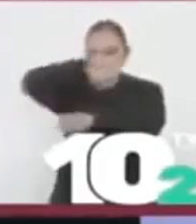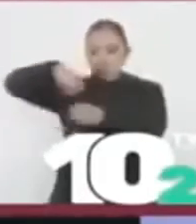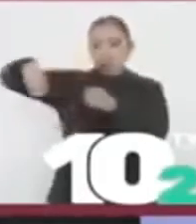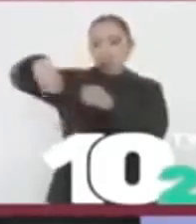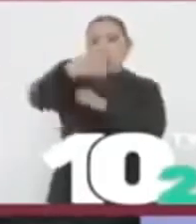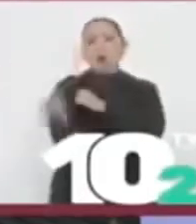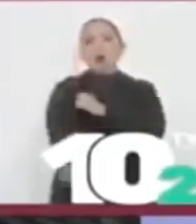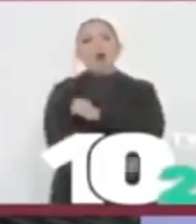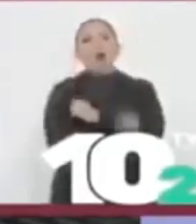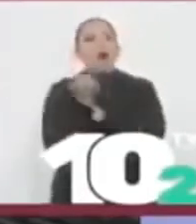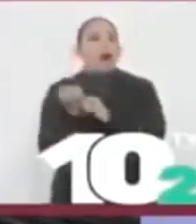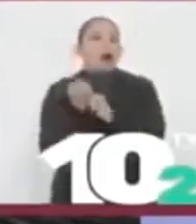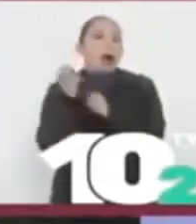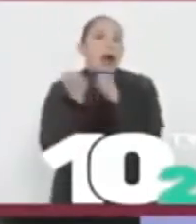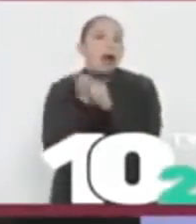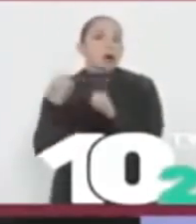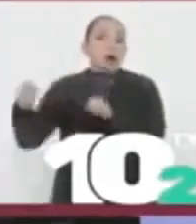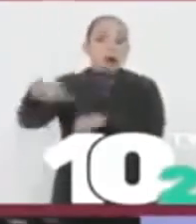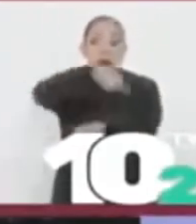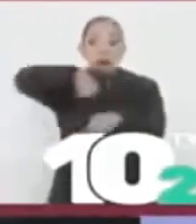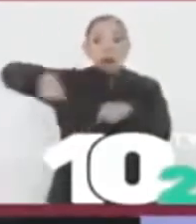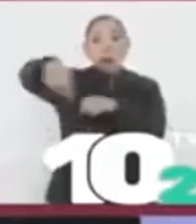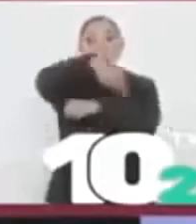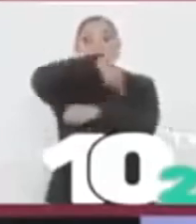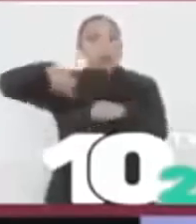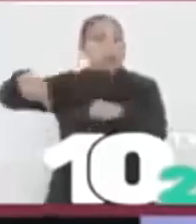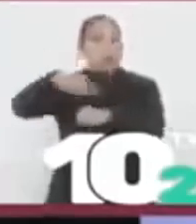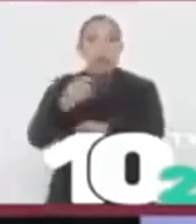moviéndose por décadas sin que se altere su órbita natural.